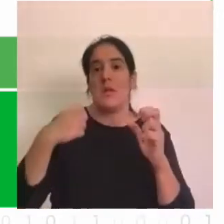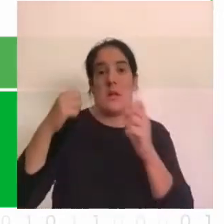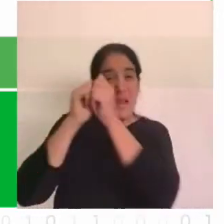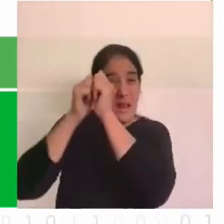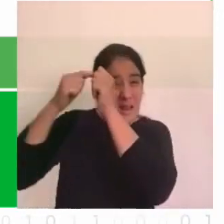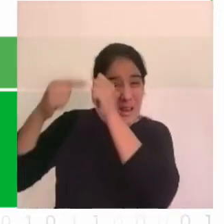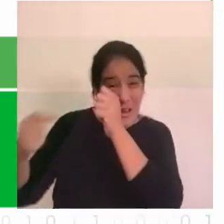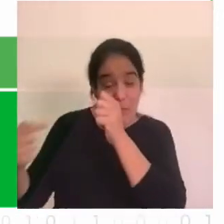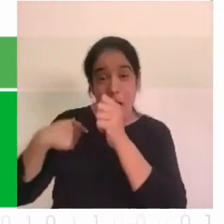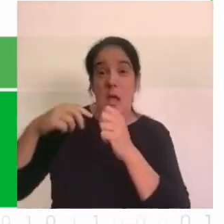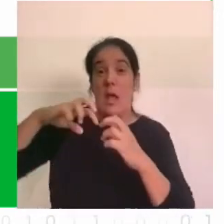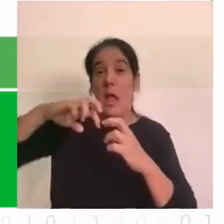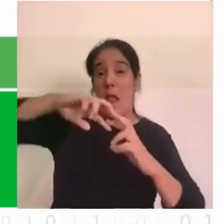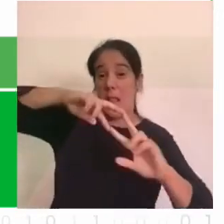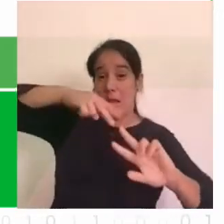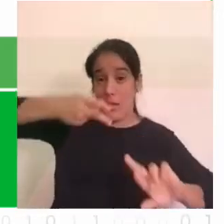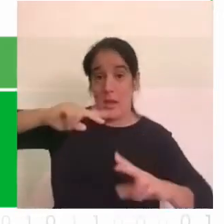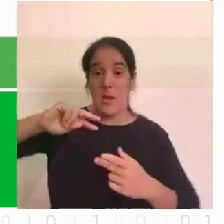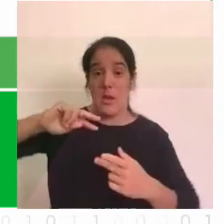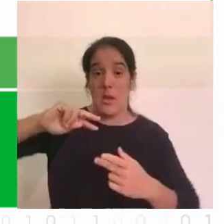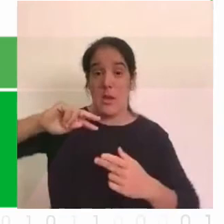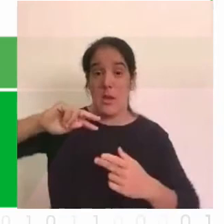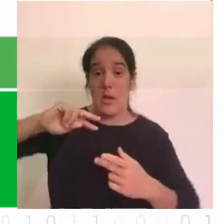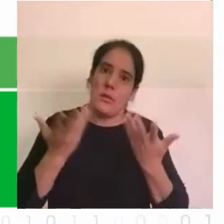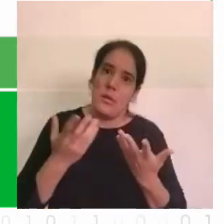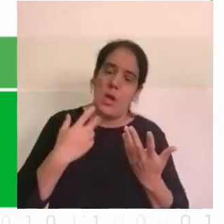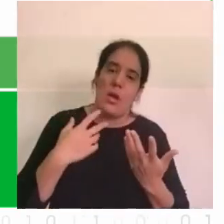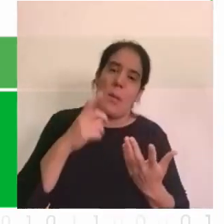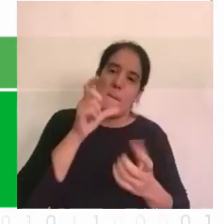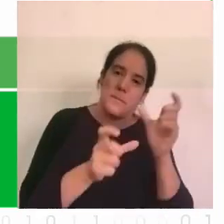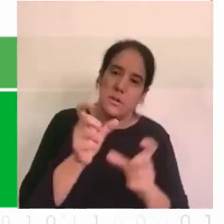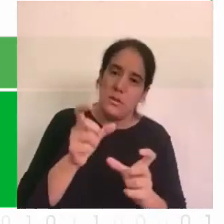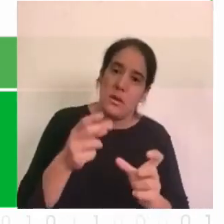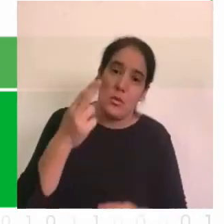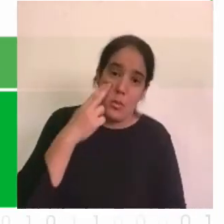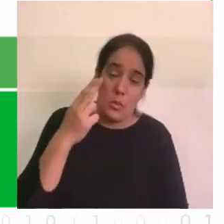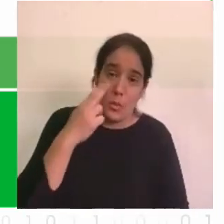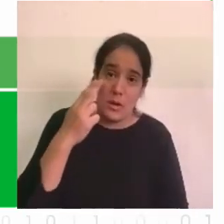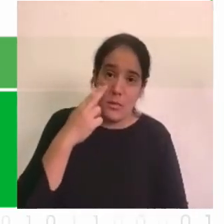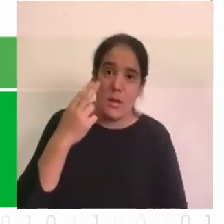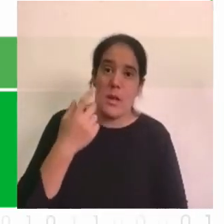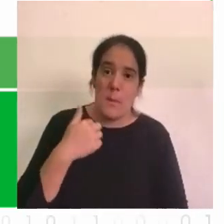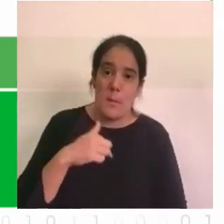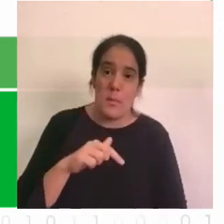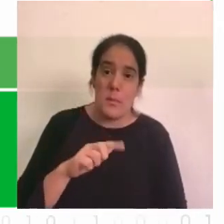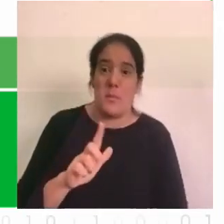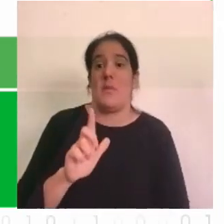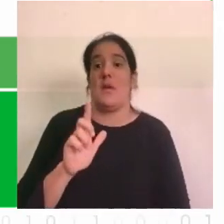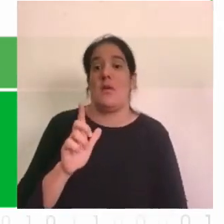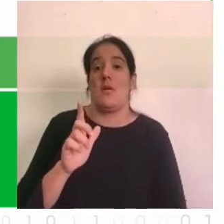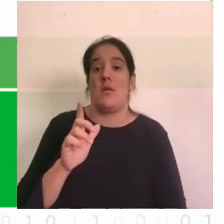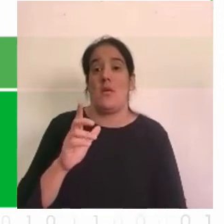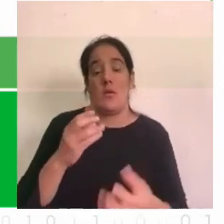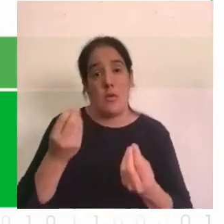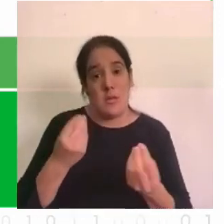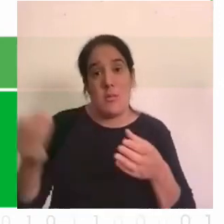a la genómica. Obviamente el tema de tener menos individuos que parámetros es un problema, pero también si agregamos muchos individuos empiezan a crecer, se complejiza un montón por la